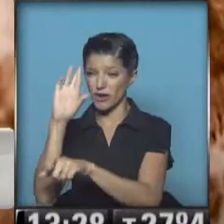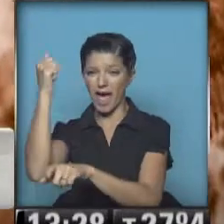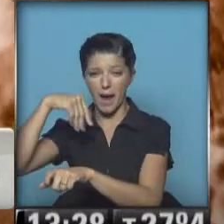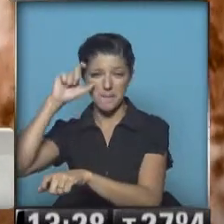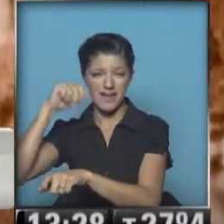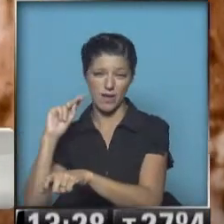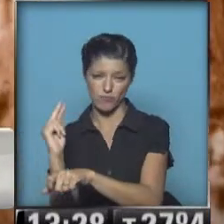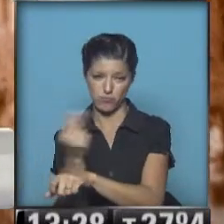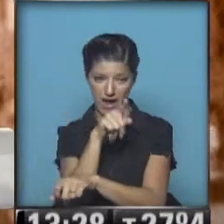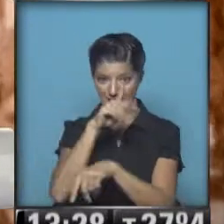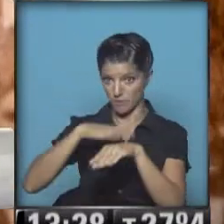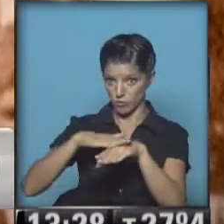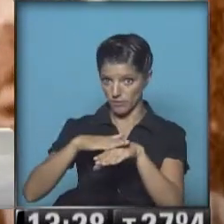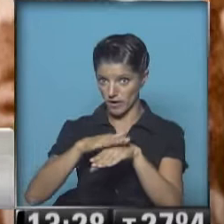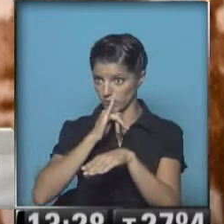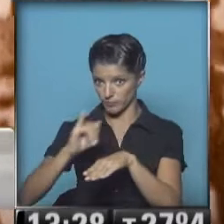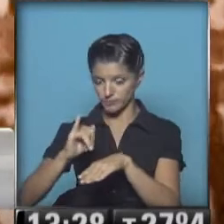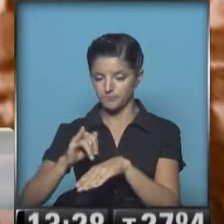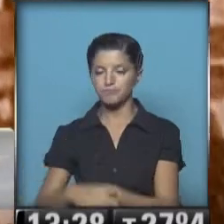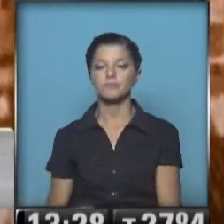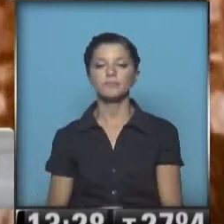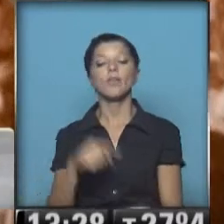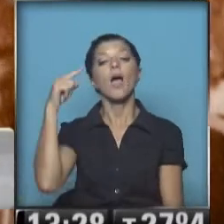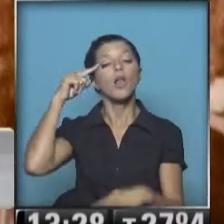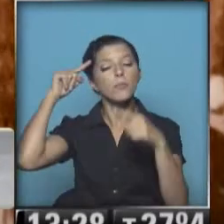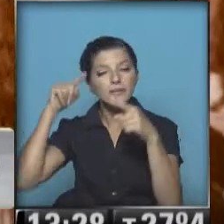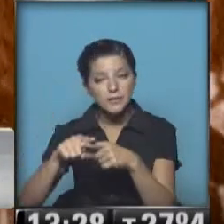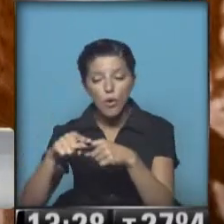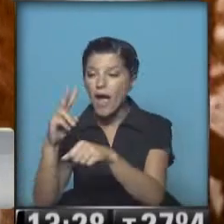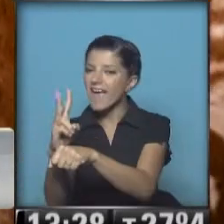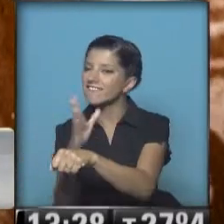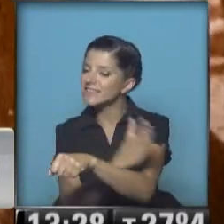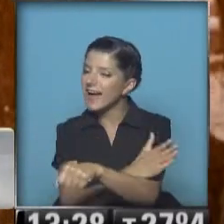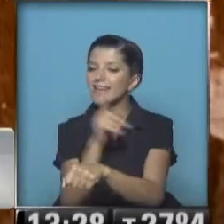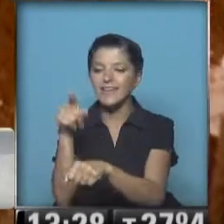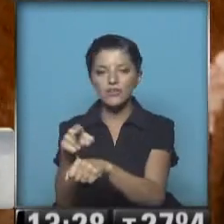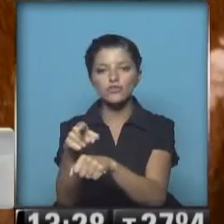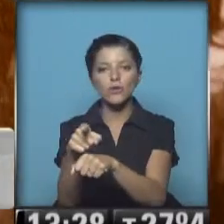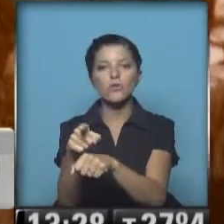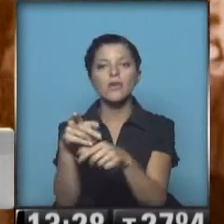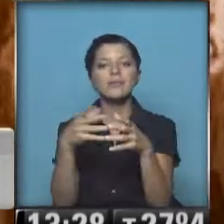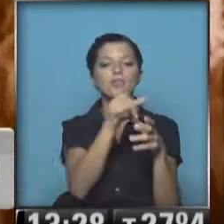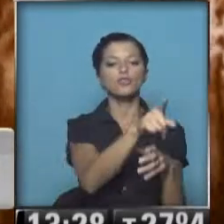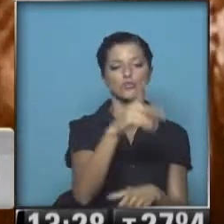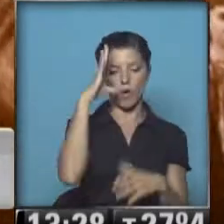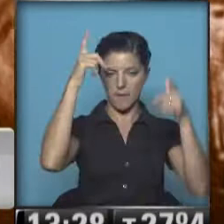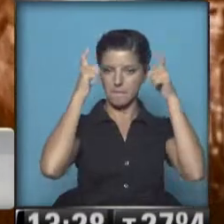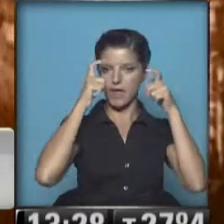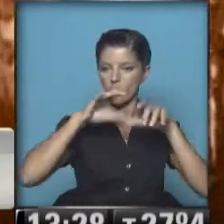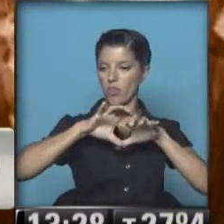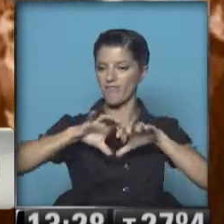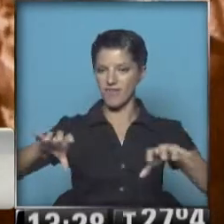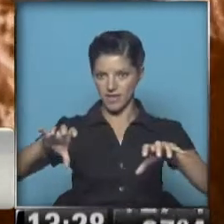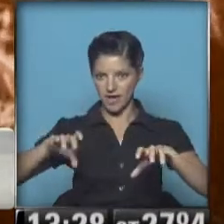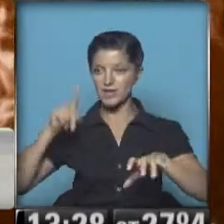armenios. El objetivo, evitar por todos los medios la fragmentación del imperio y la creación de un